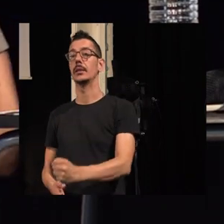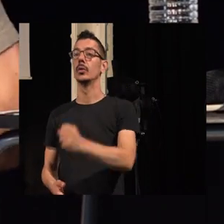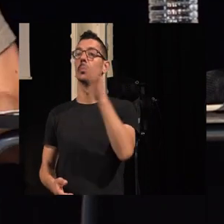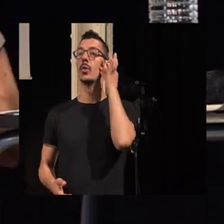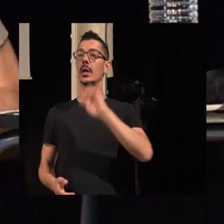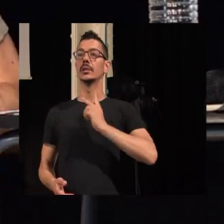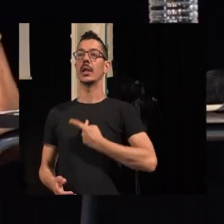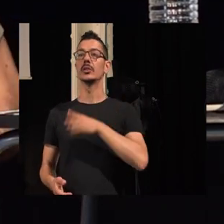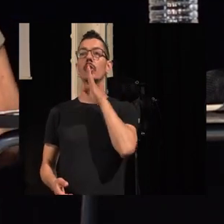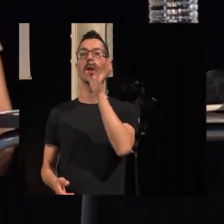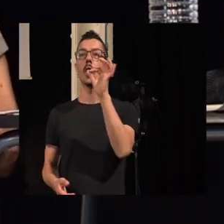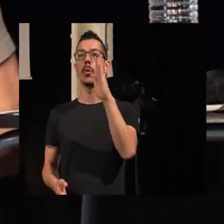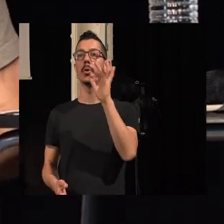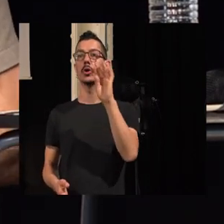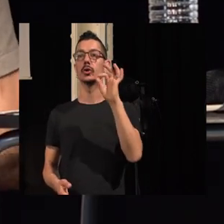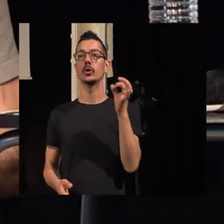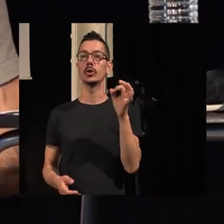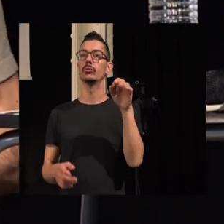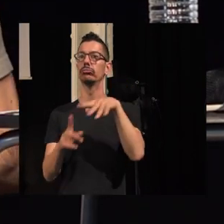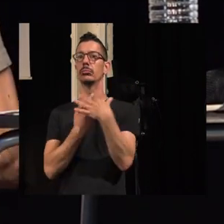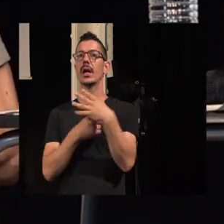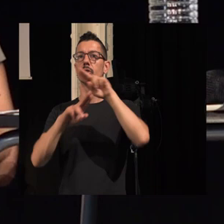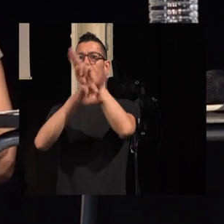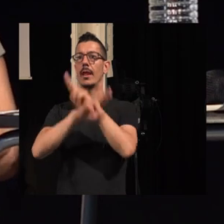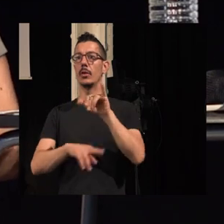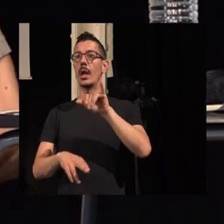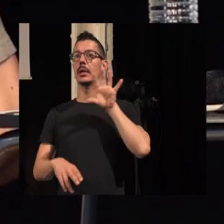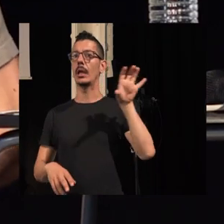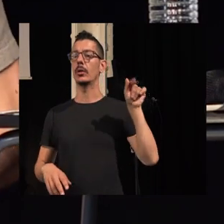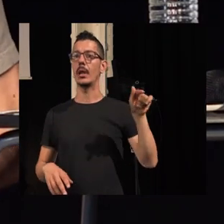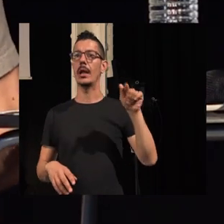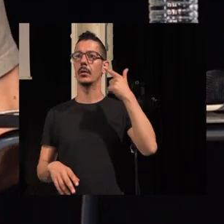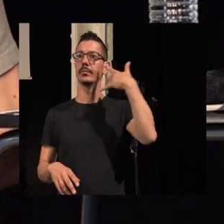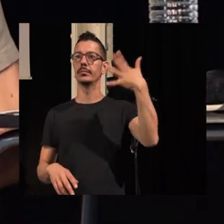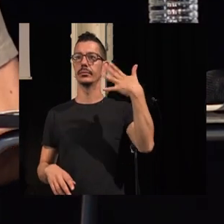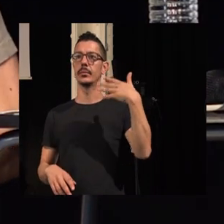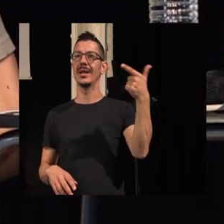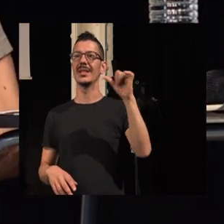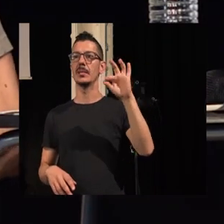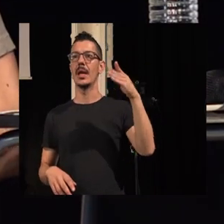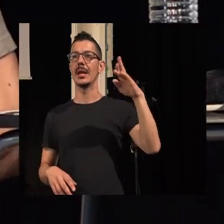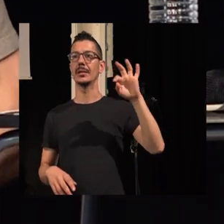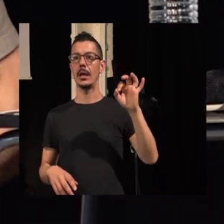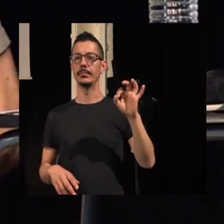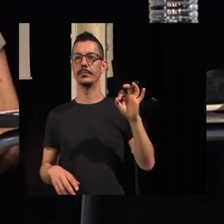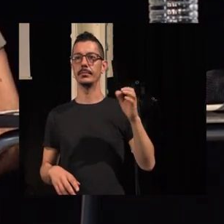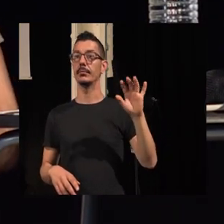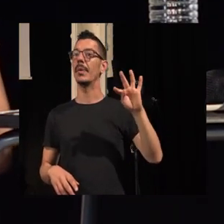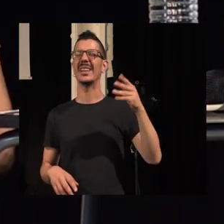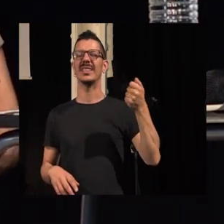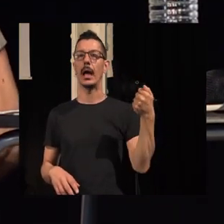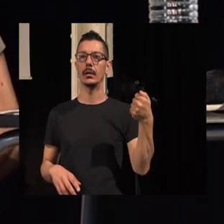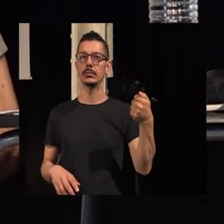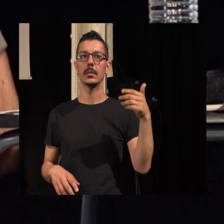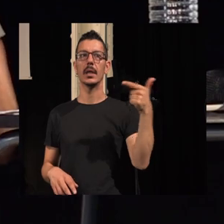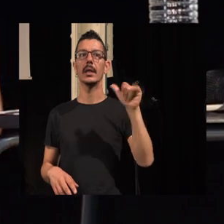fue un caso nacional e internacional muy conocido, se llamaba Gisberta, fue un caso que chocó el país,